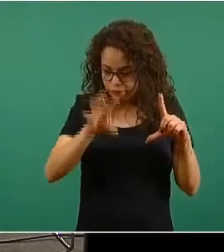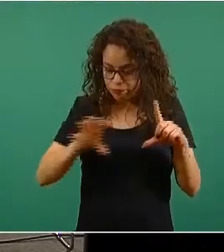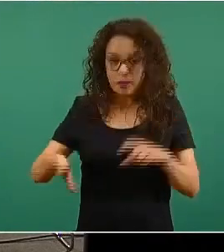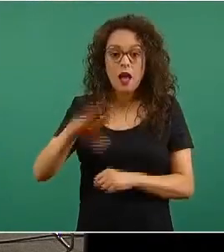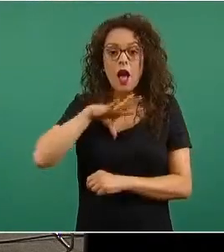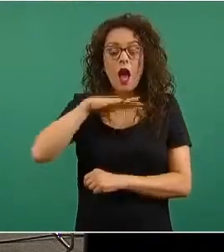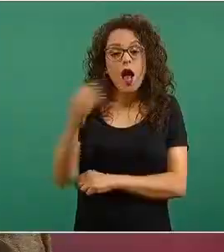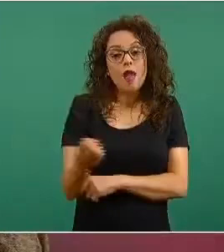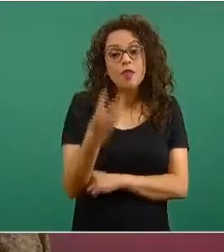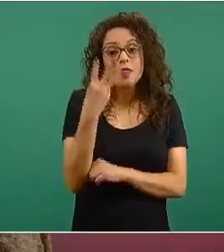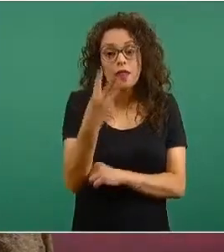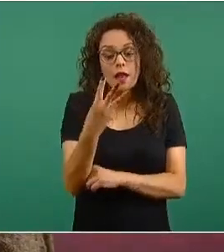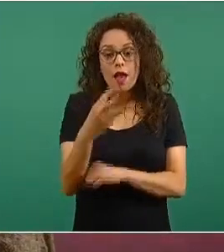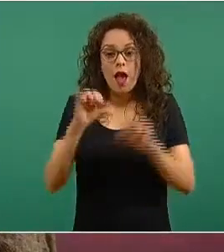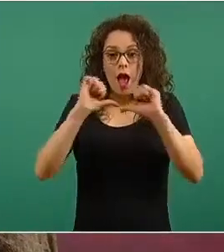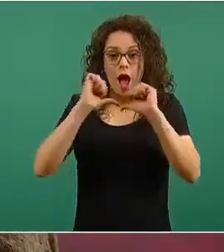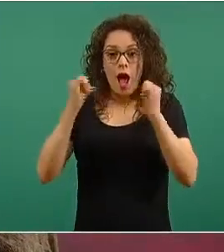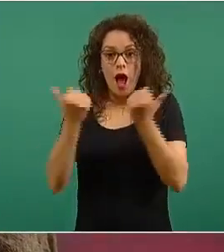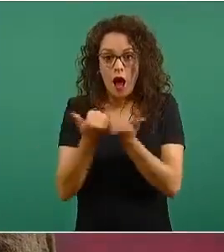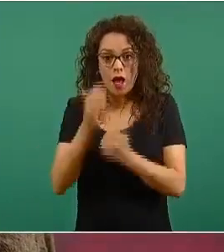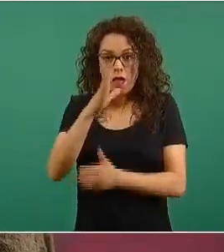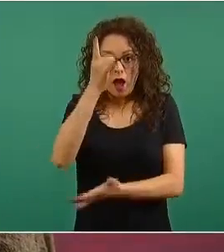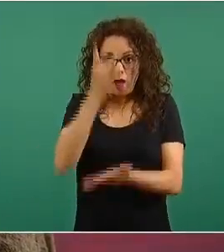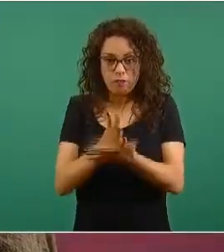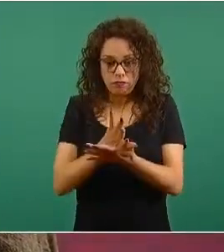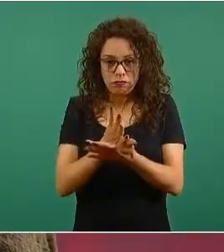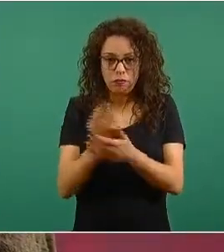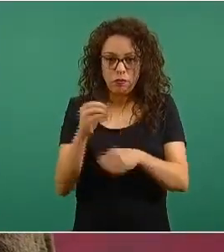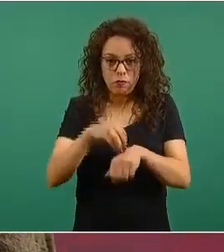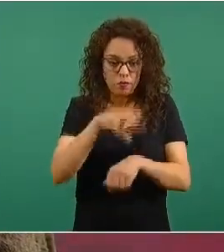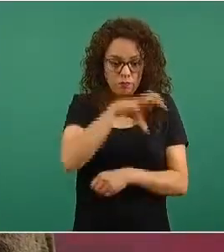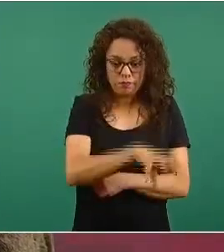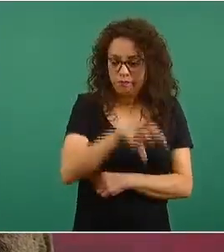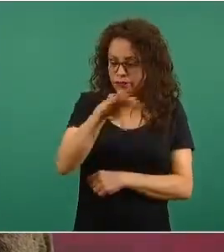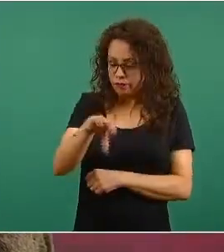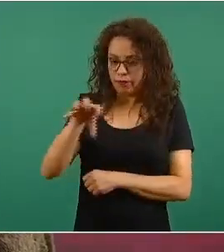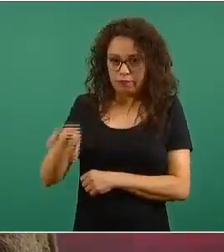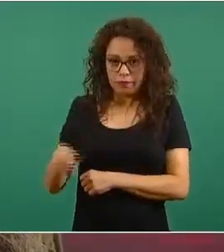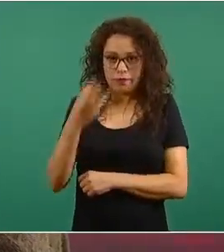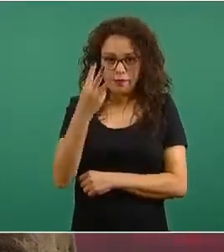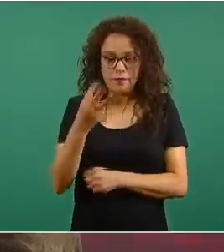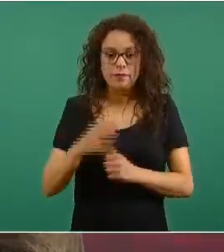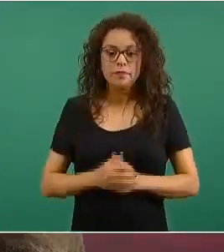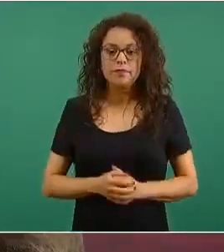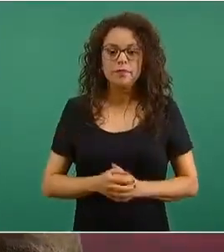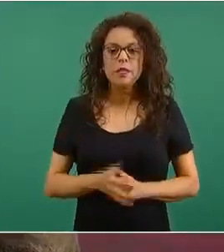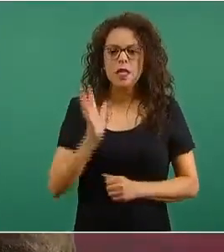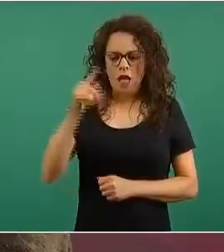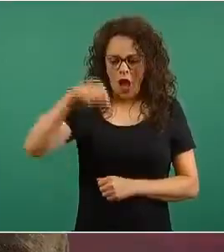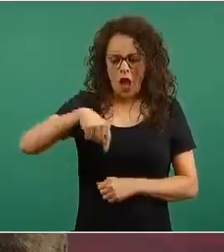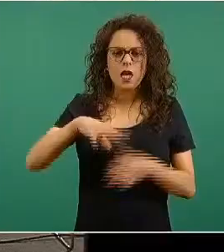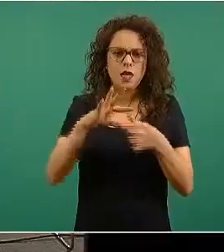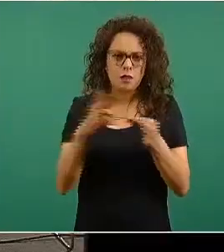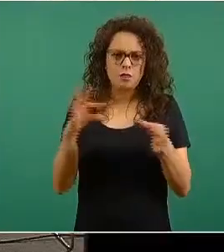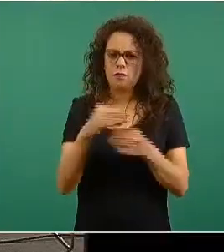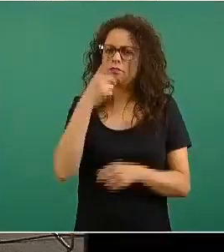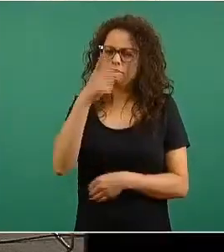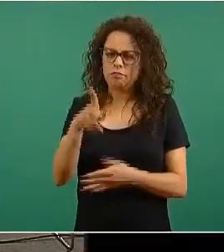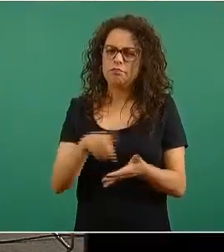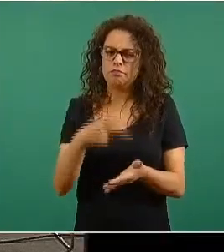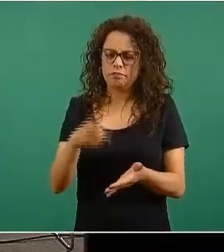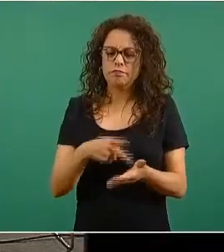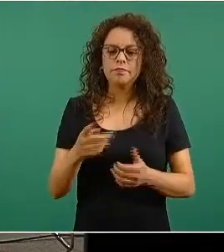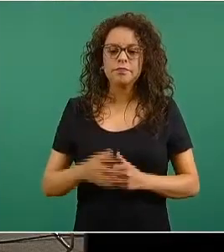3 zonas geográficas, ya lo hemos comentado también esto aquí. La primera